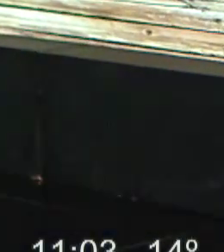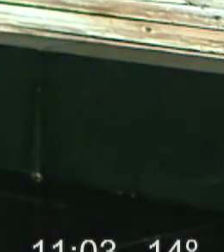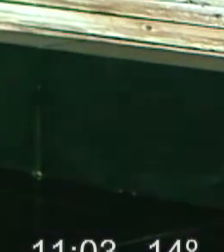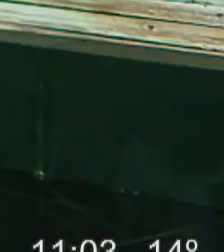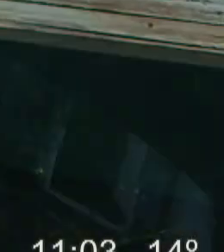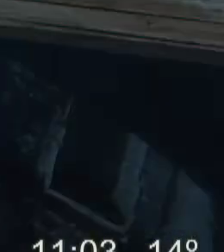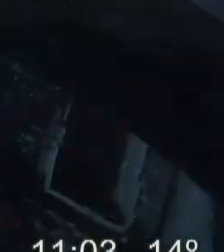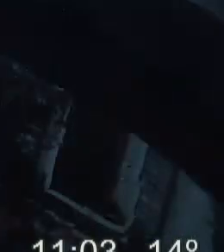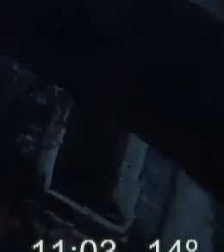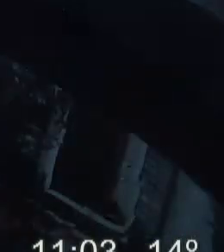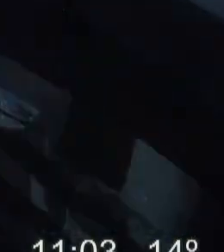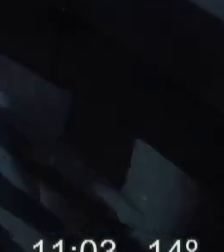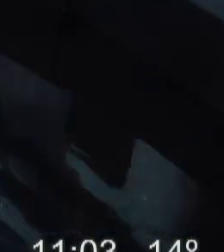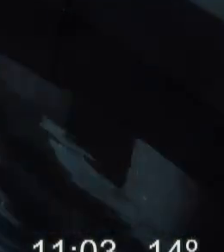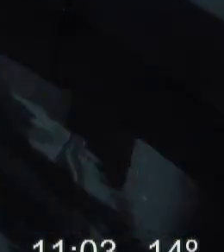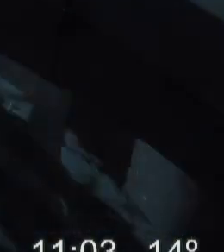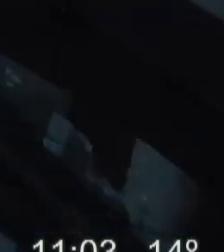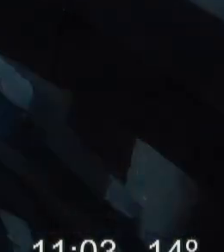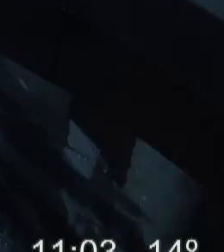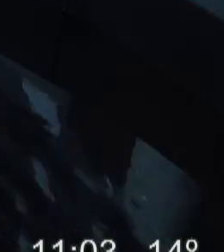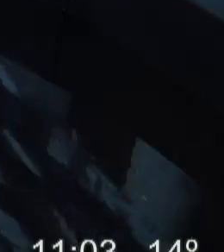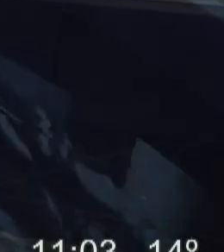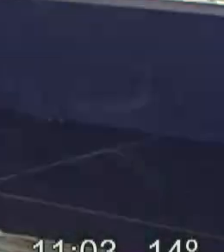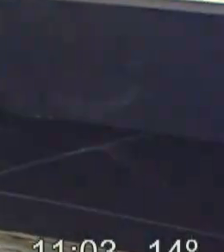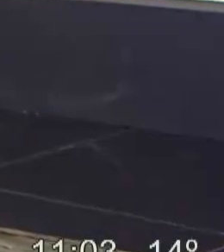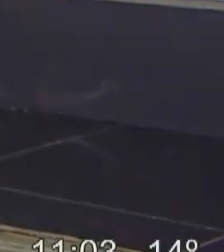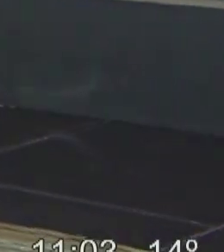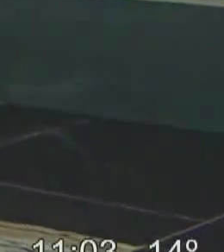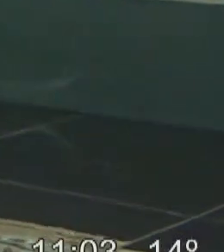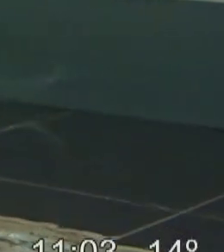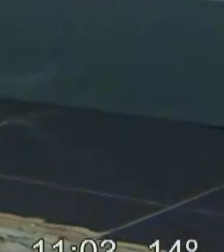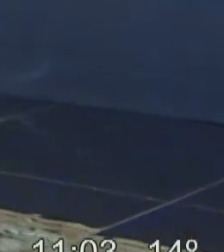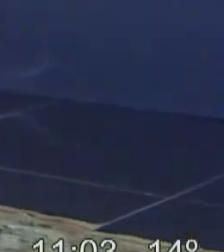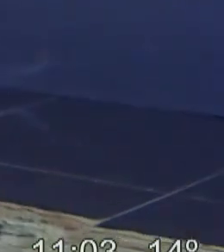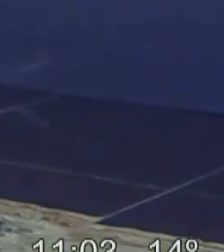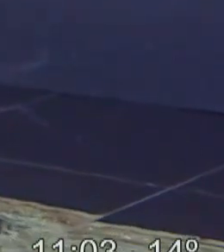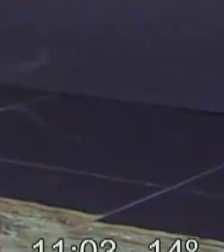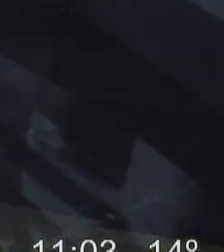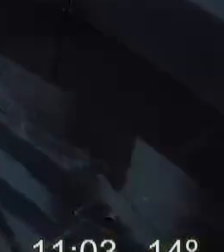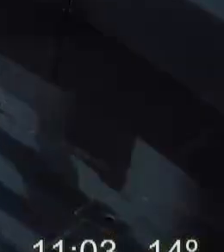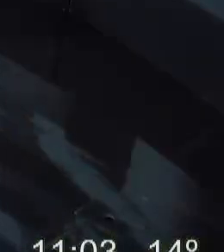Choleman en el área, 28 de julio, inmigrante. Bye bye.